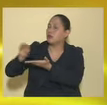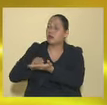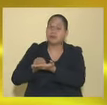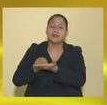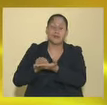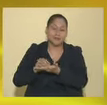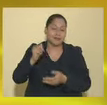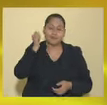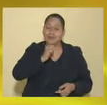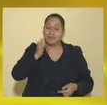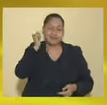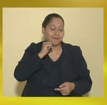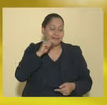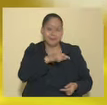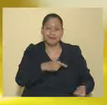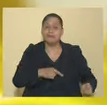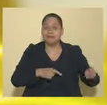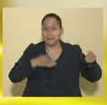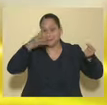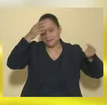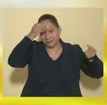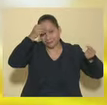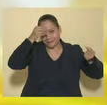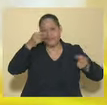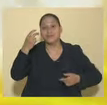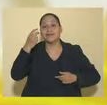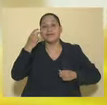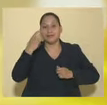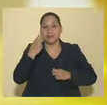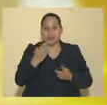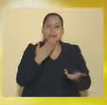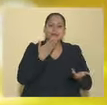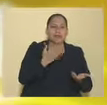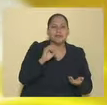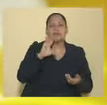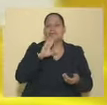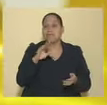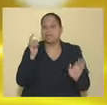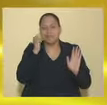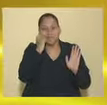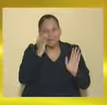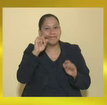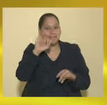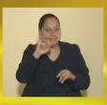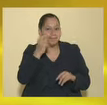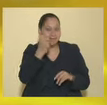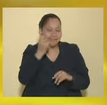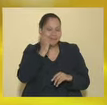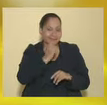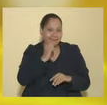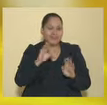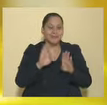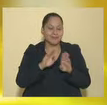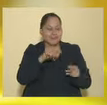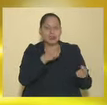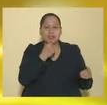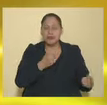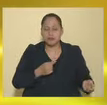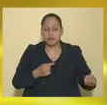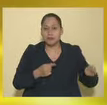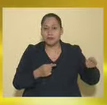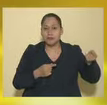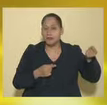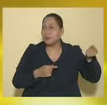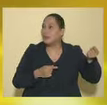la primera etapa de la vida. Entonces, esta imitación... Buena y mala, que tienen, sí, claro, buena y mala. Es como aprenden a resolver